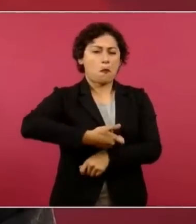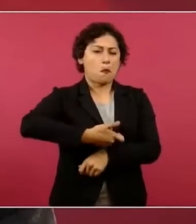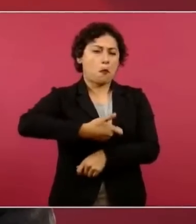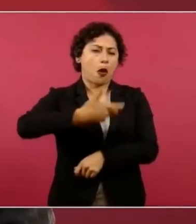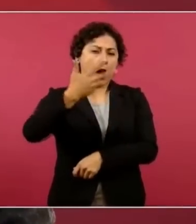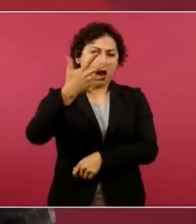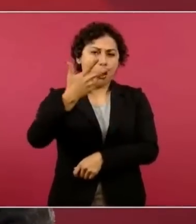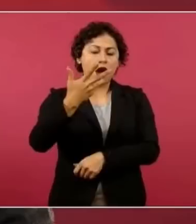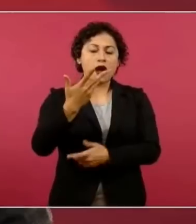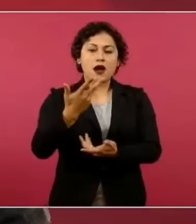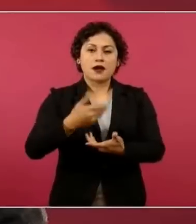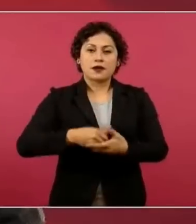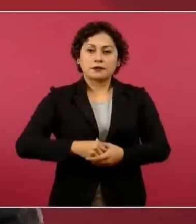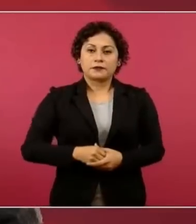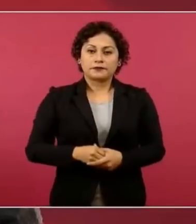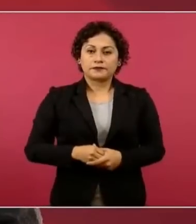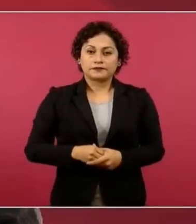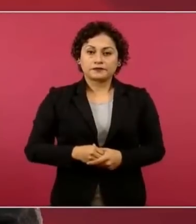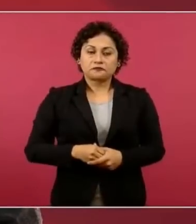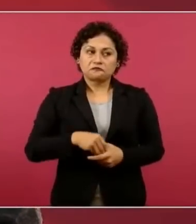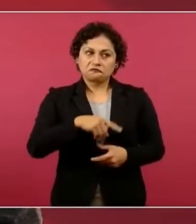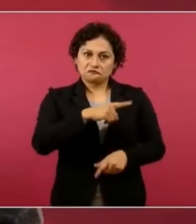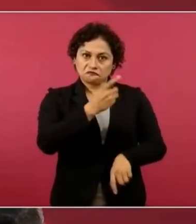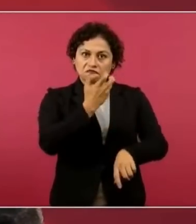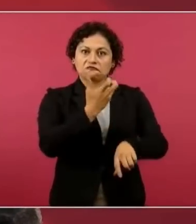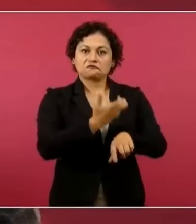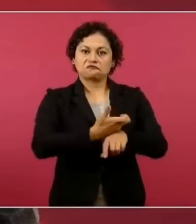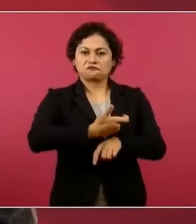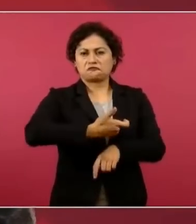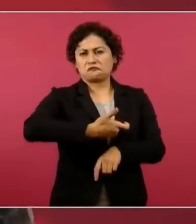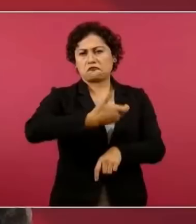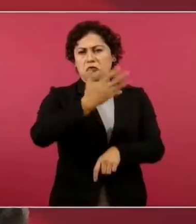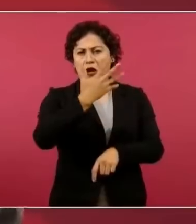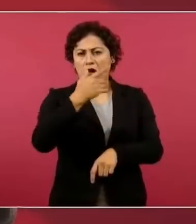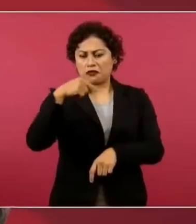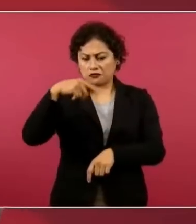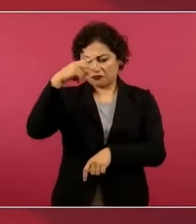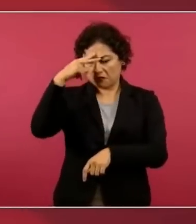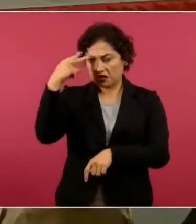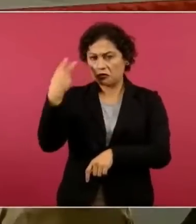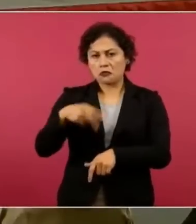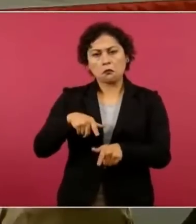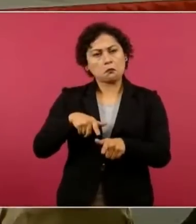llegó a costar más que en México, venían a cargar a la frontera